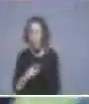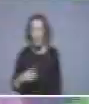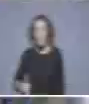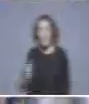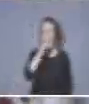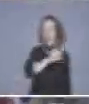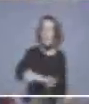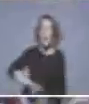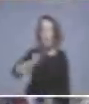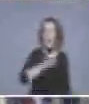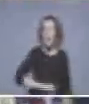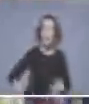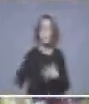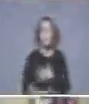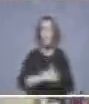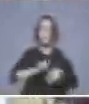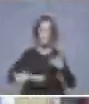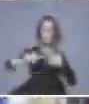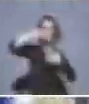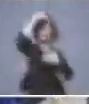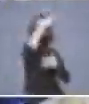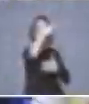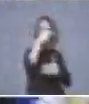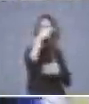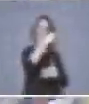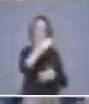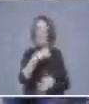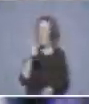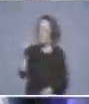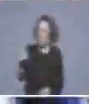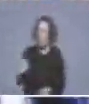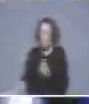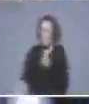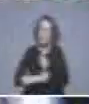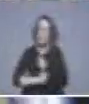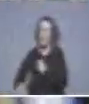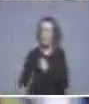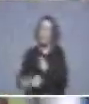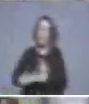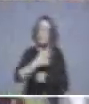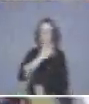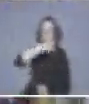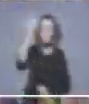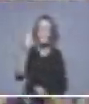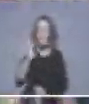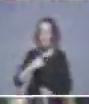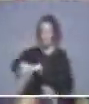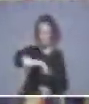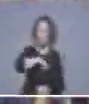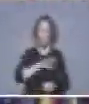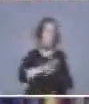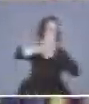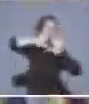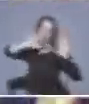Canalla, primera pobreza, menuda ha sido tu proeza. Lo que tenemos todos claro,